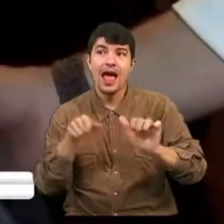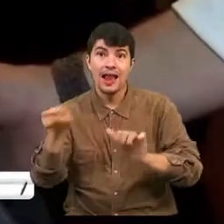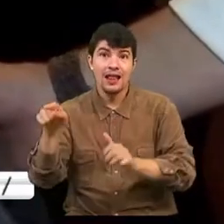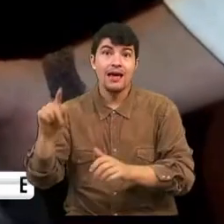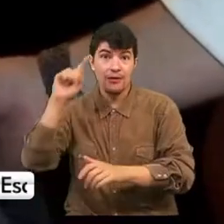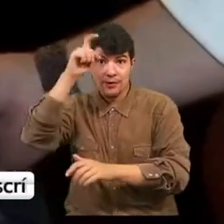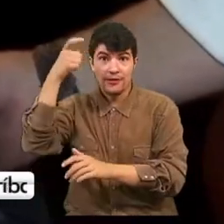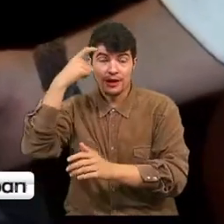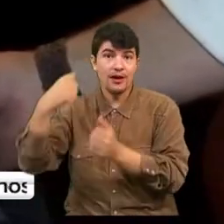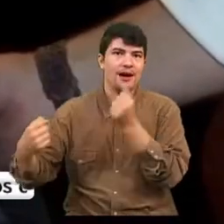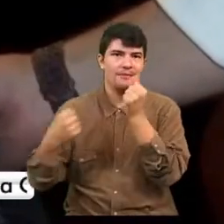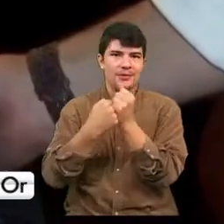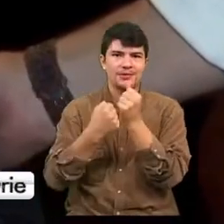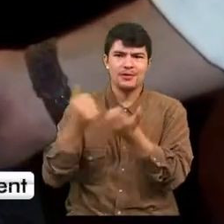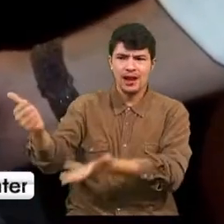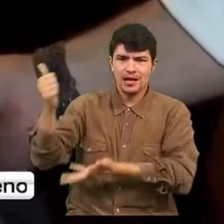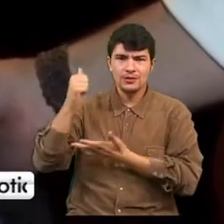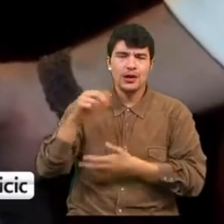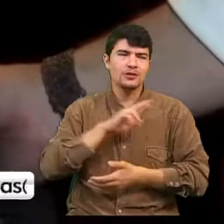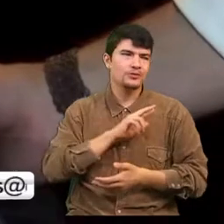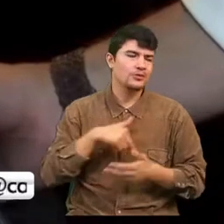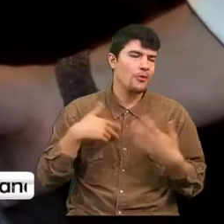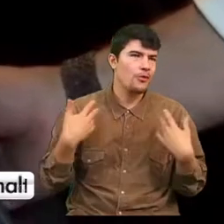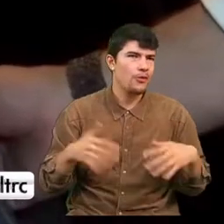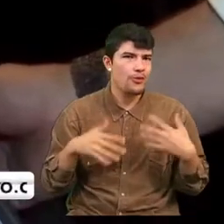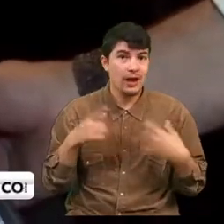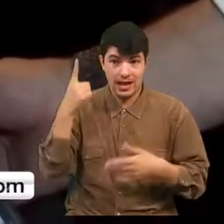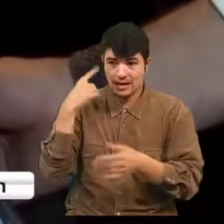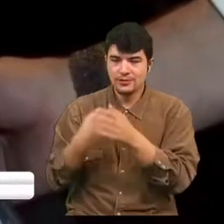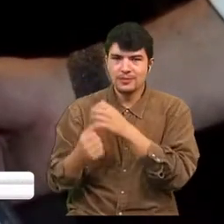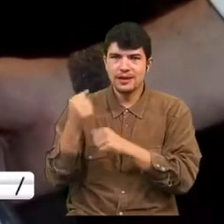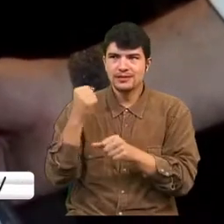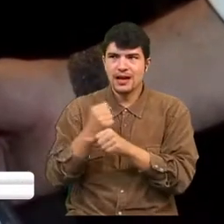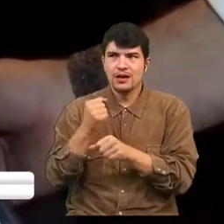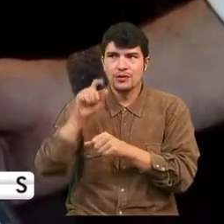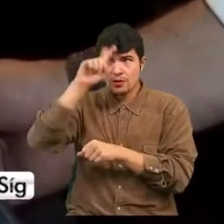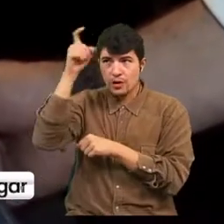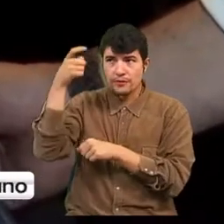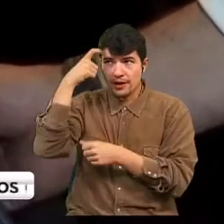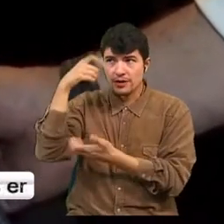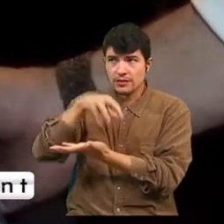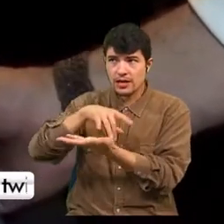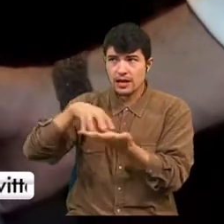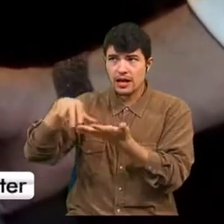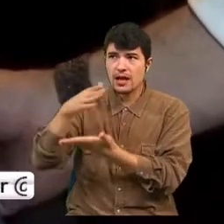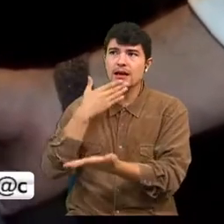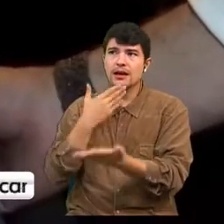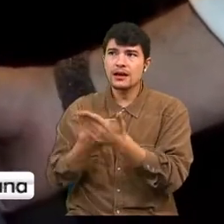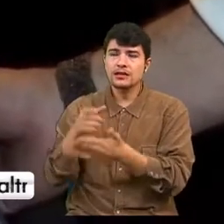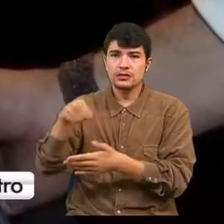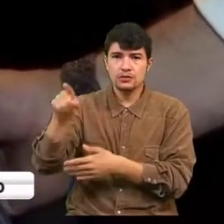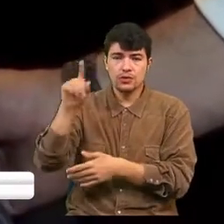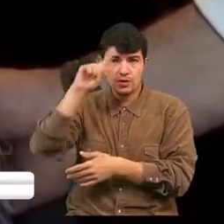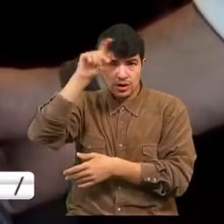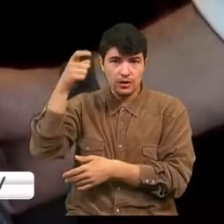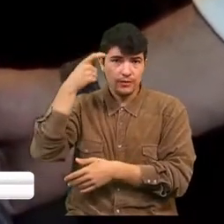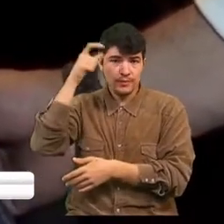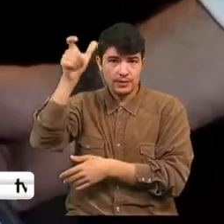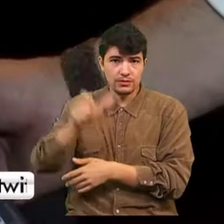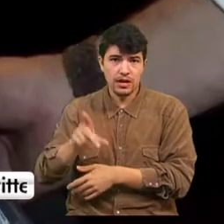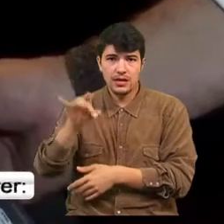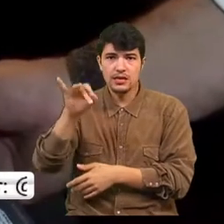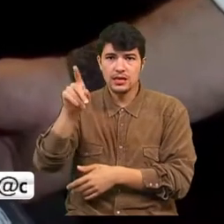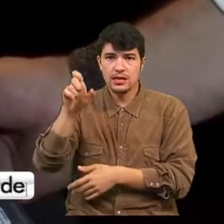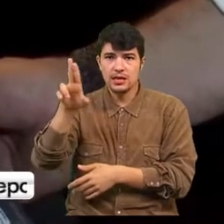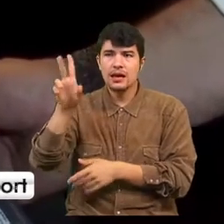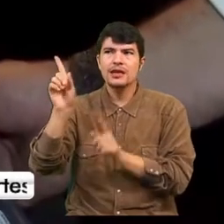Fue una ayuda que recibimos muy generosamente el año pasado de la Gobernación de Santander, gracias al doctor Didier Tavera y